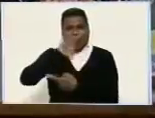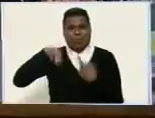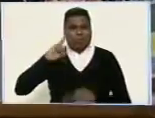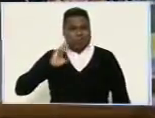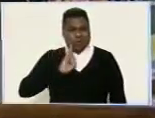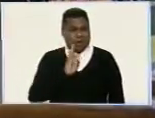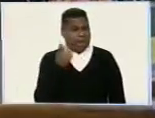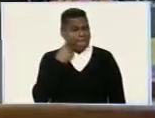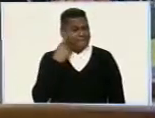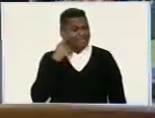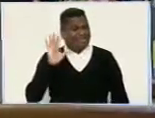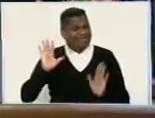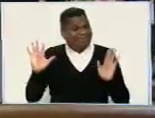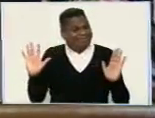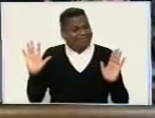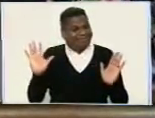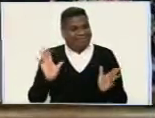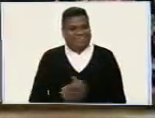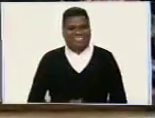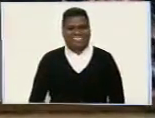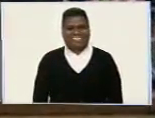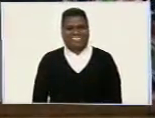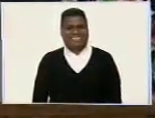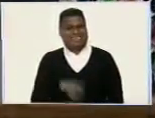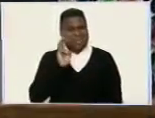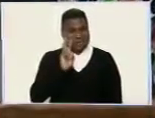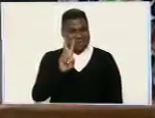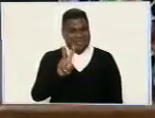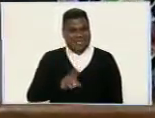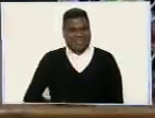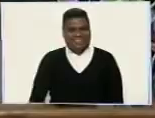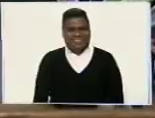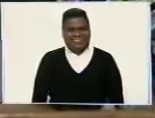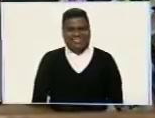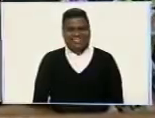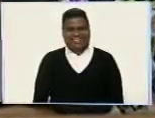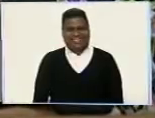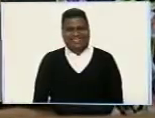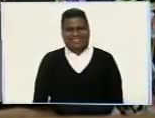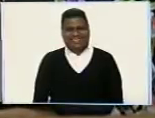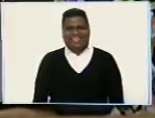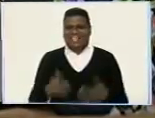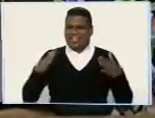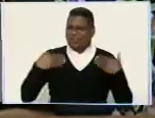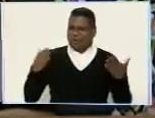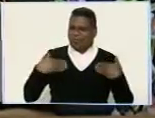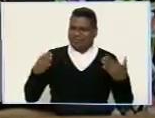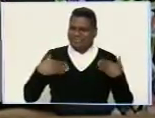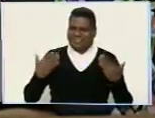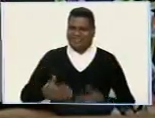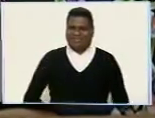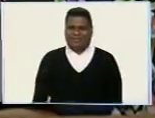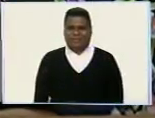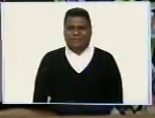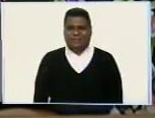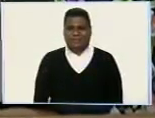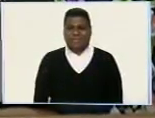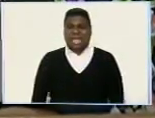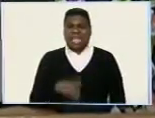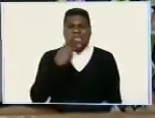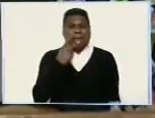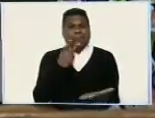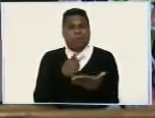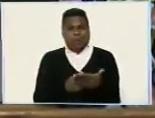Mosca con lo demás, ¿no? Ajá. Fíjense, bien contento, compatriota. Y esta